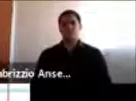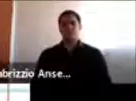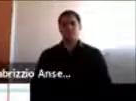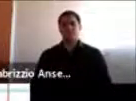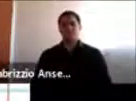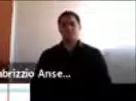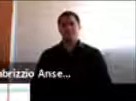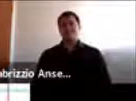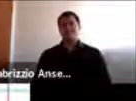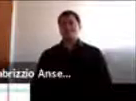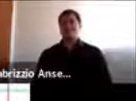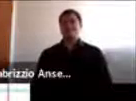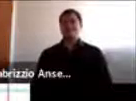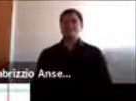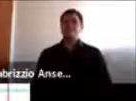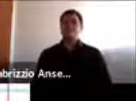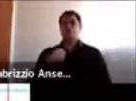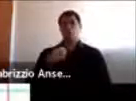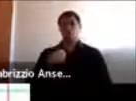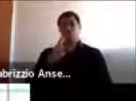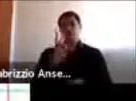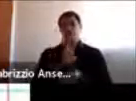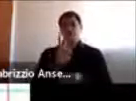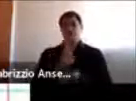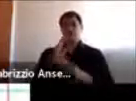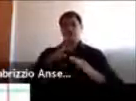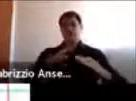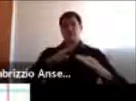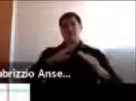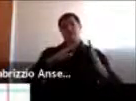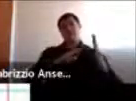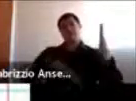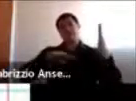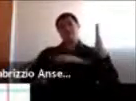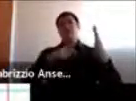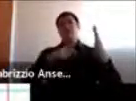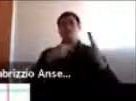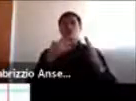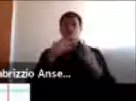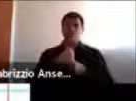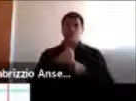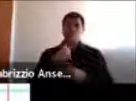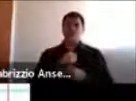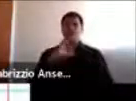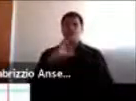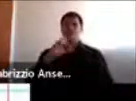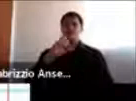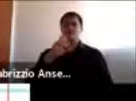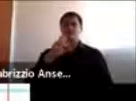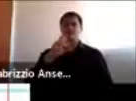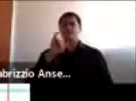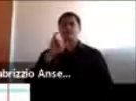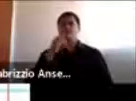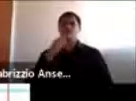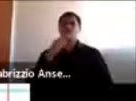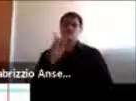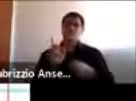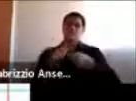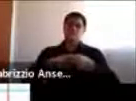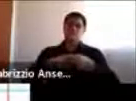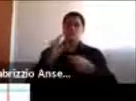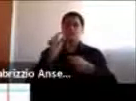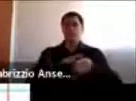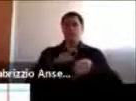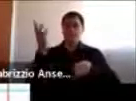bueno yo soy profesora básica trabajo también en CDT y desde hace algún tiempo me incorporé al equipo que está trabajando como con